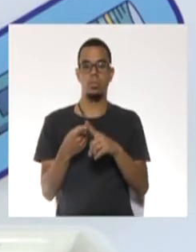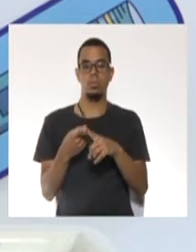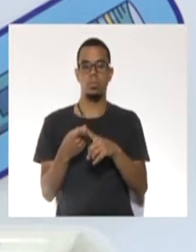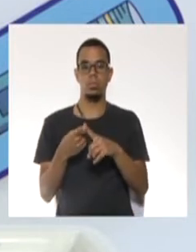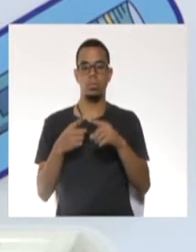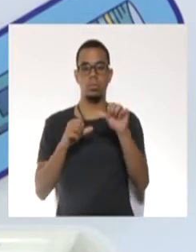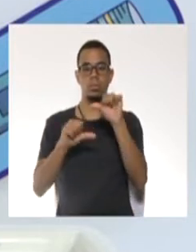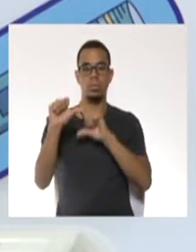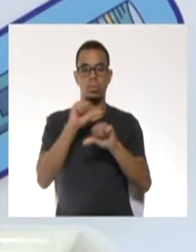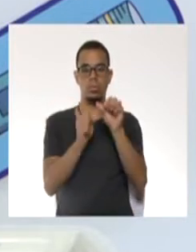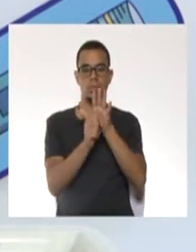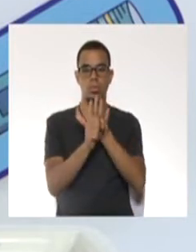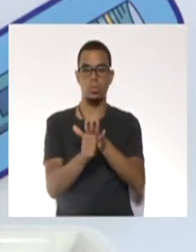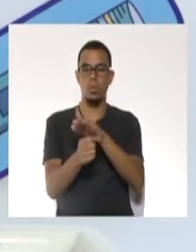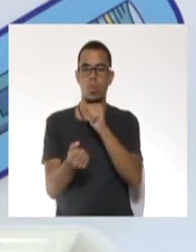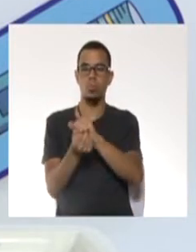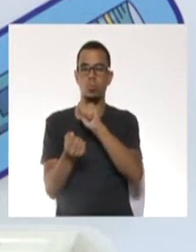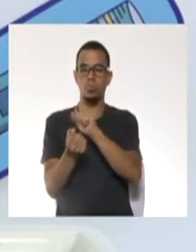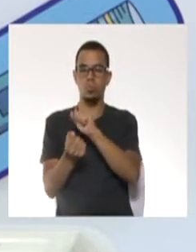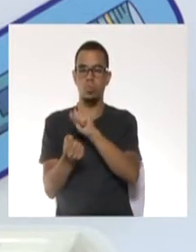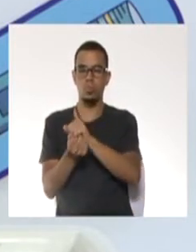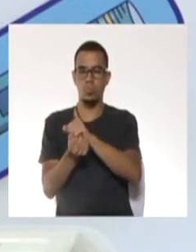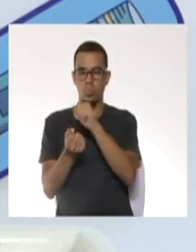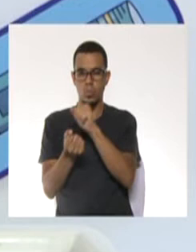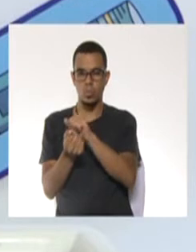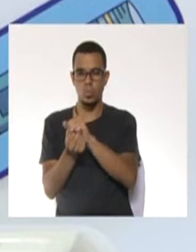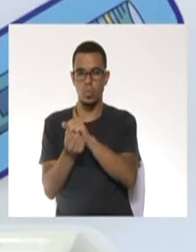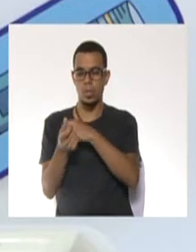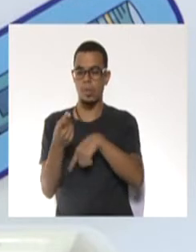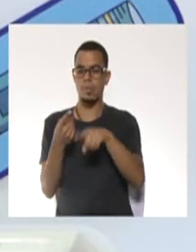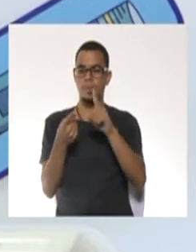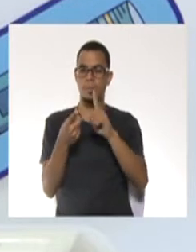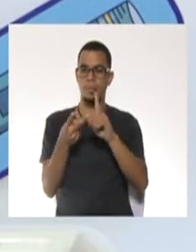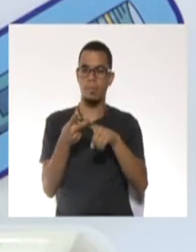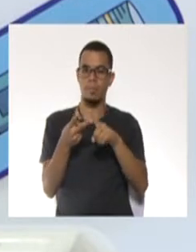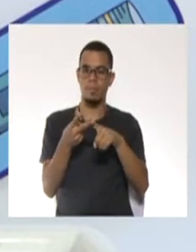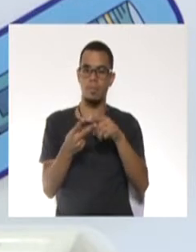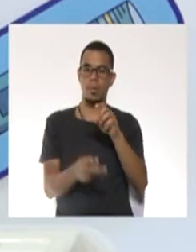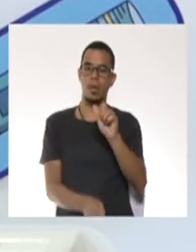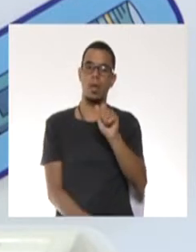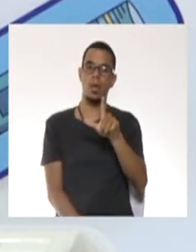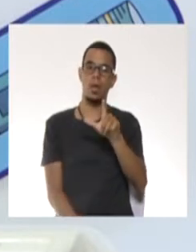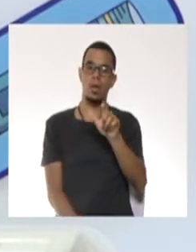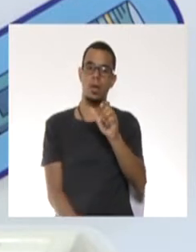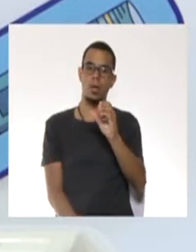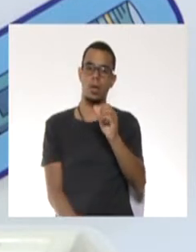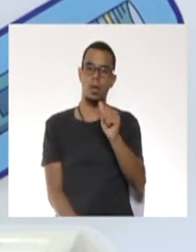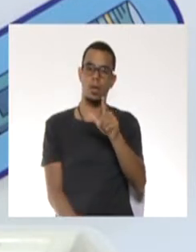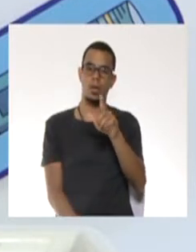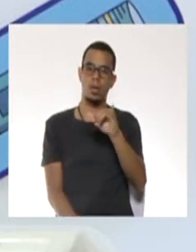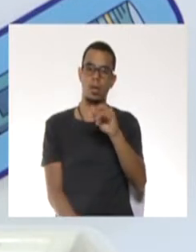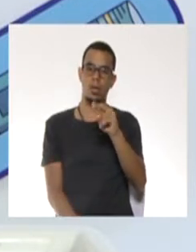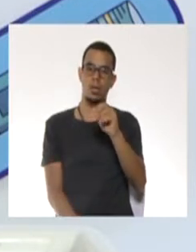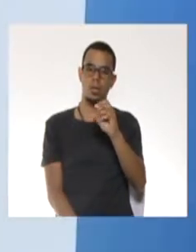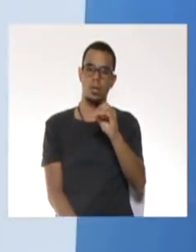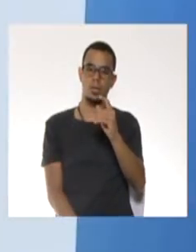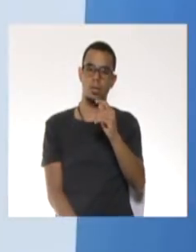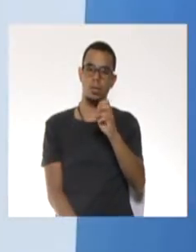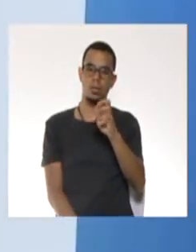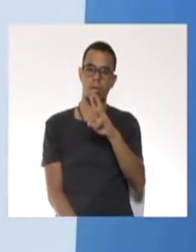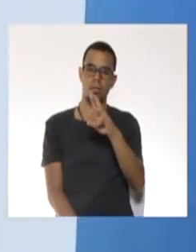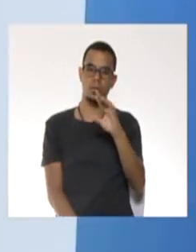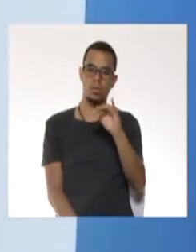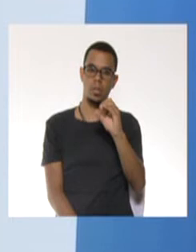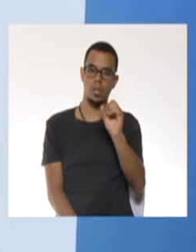elementos metales, los metales y metales alcalino-térreos. Luego hablamos de los metales de